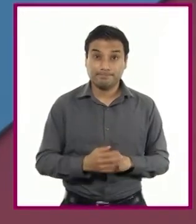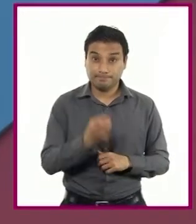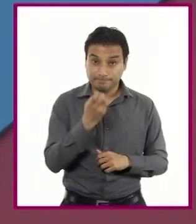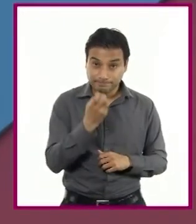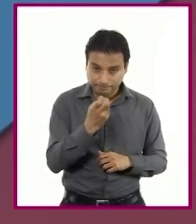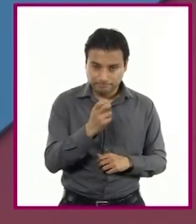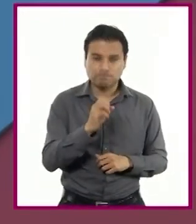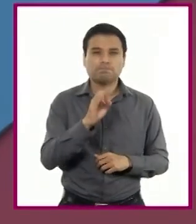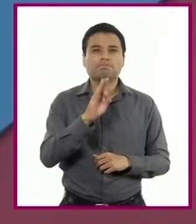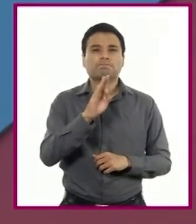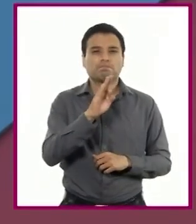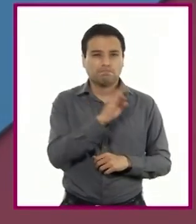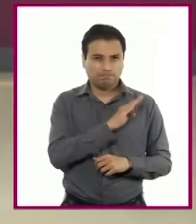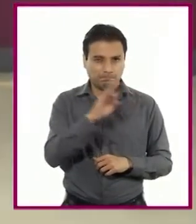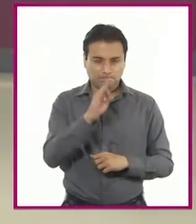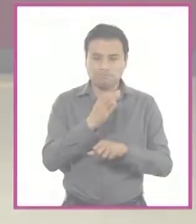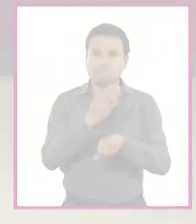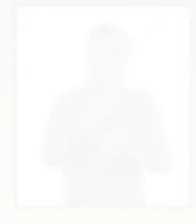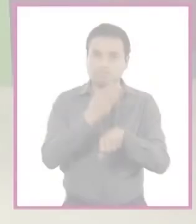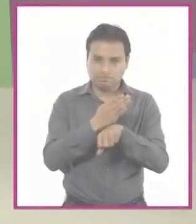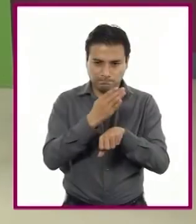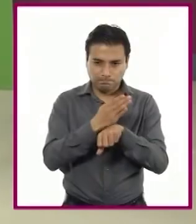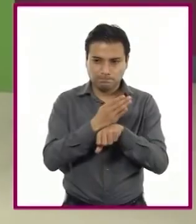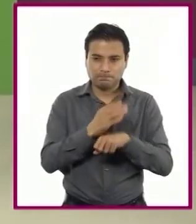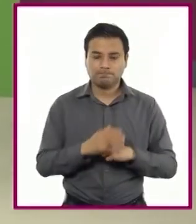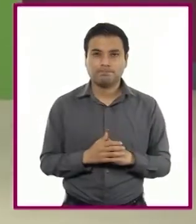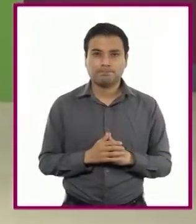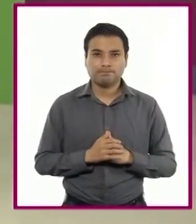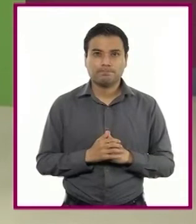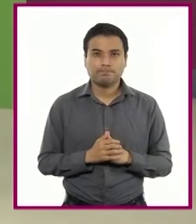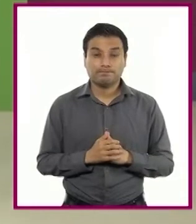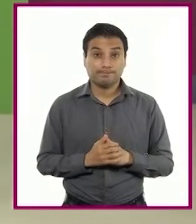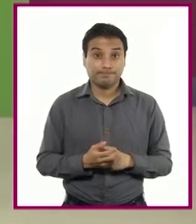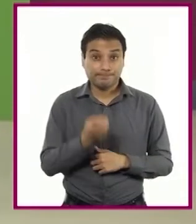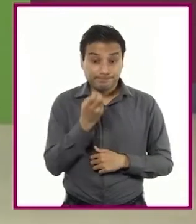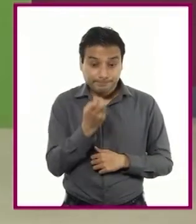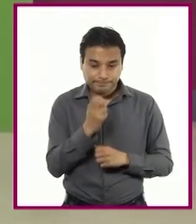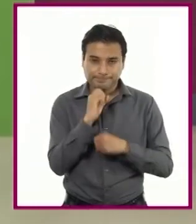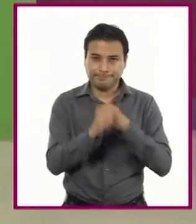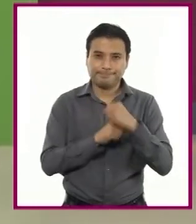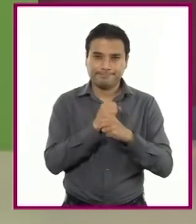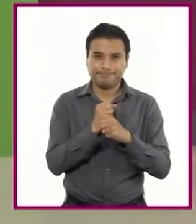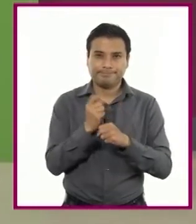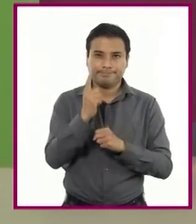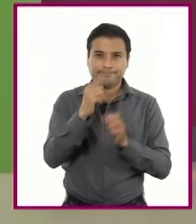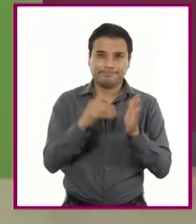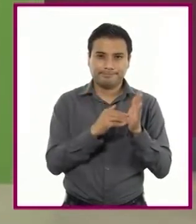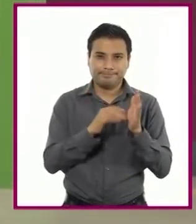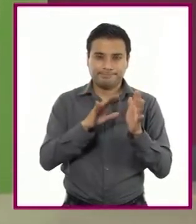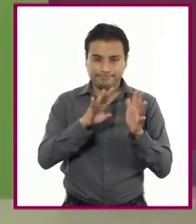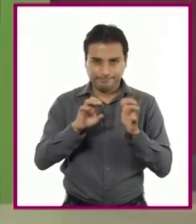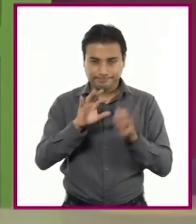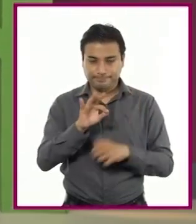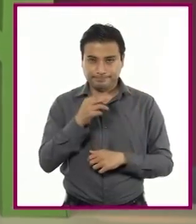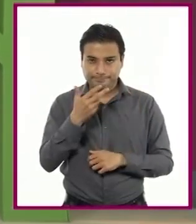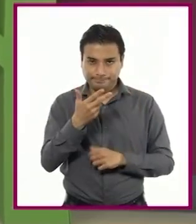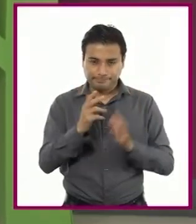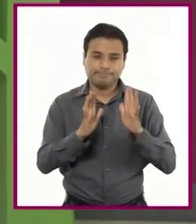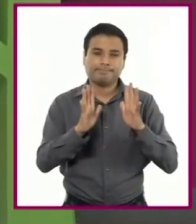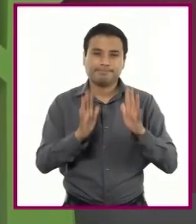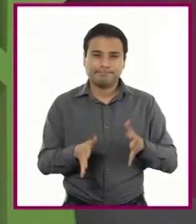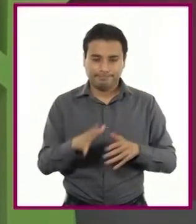por el mundo civilizado. Por ello, en 1948 se realizó